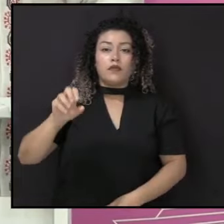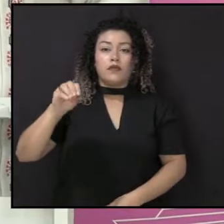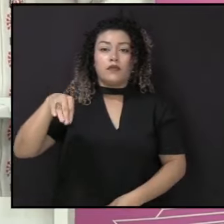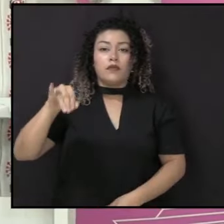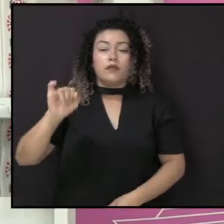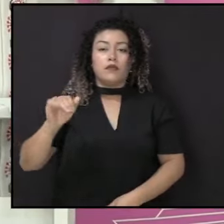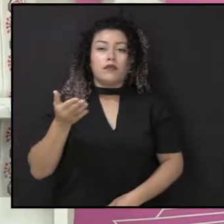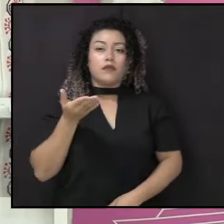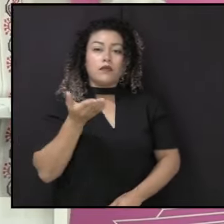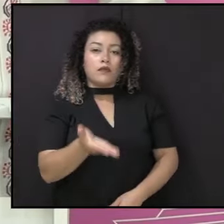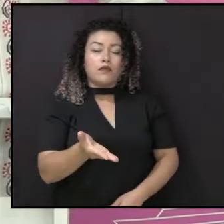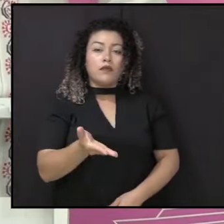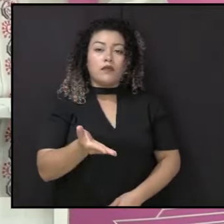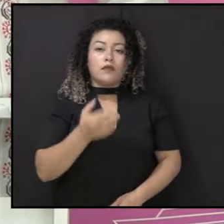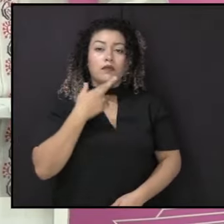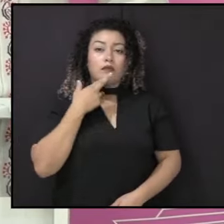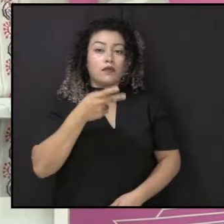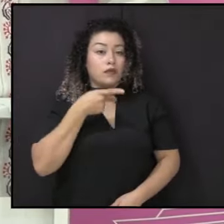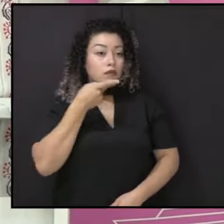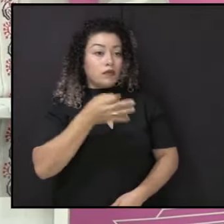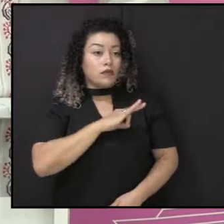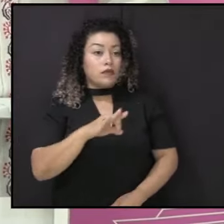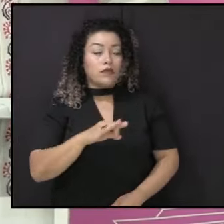Santos. ¿Va a hacer uso de la réplica?